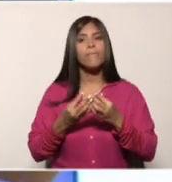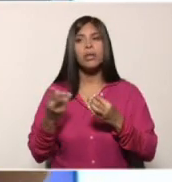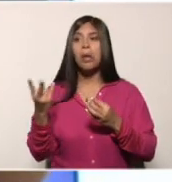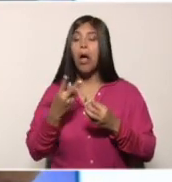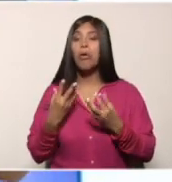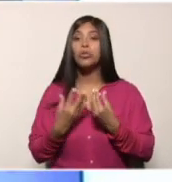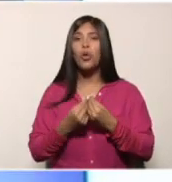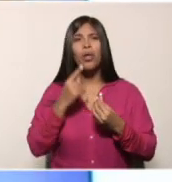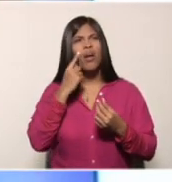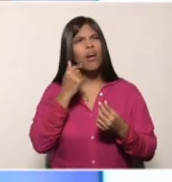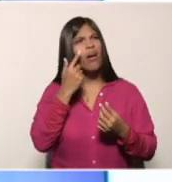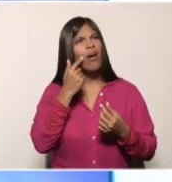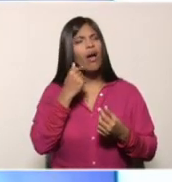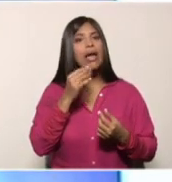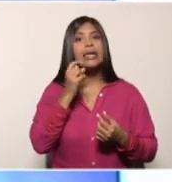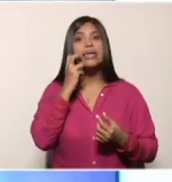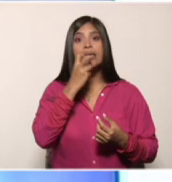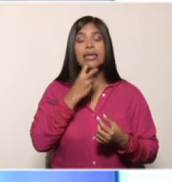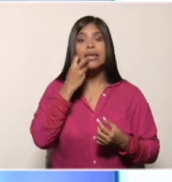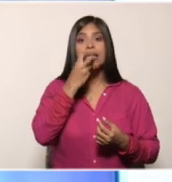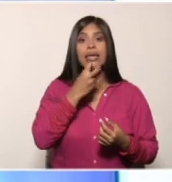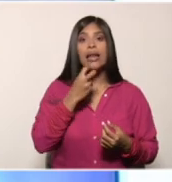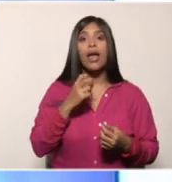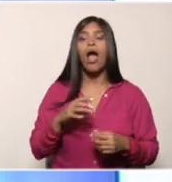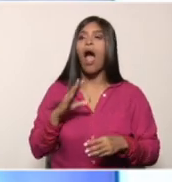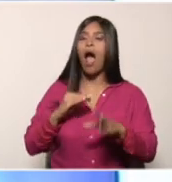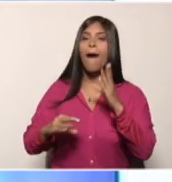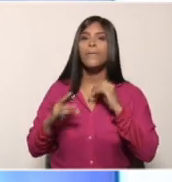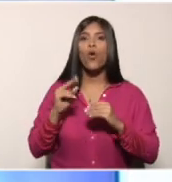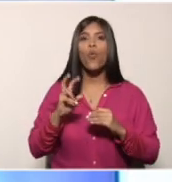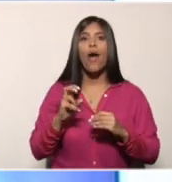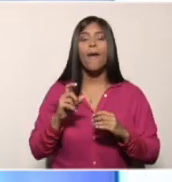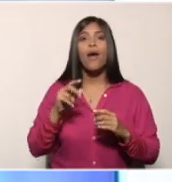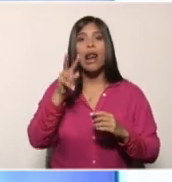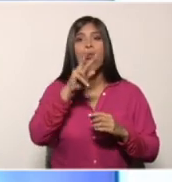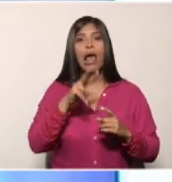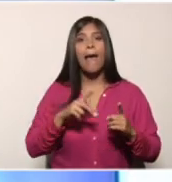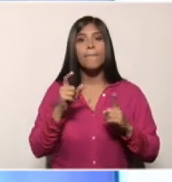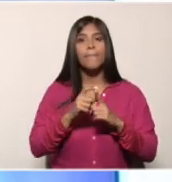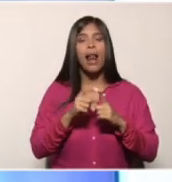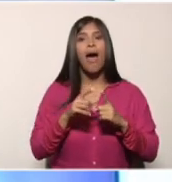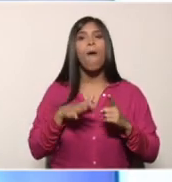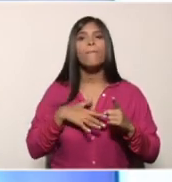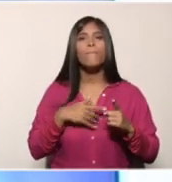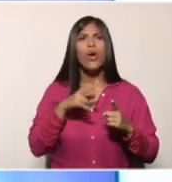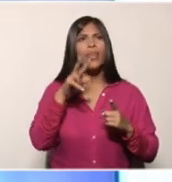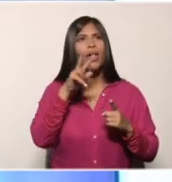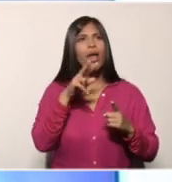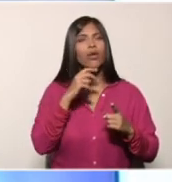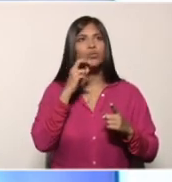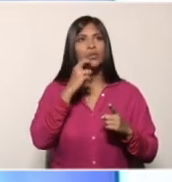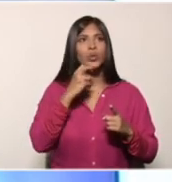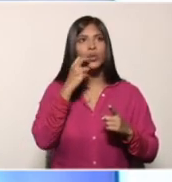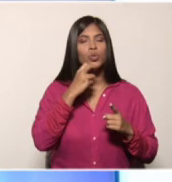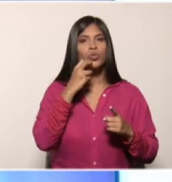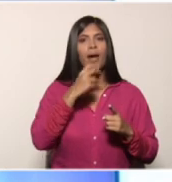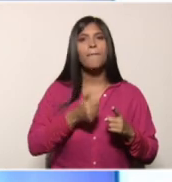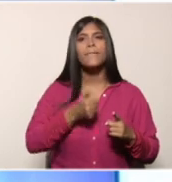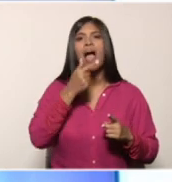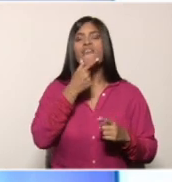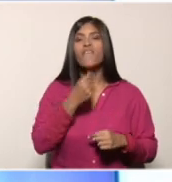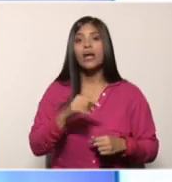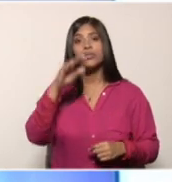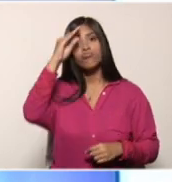nos acostumbramos más a estar, nuestro cerebro se acostumbrará a leer la palabra y a tratar de pronunciarla y va a ser mucho más fácil de